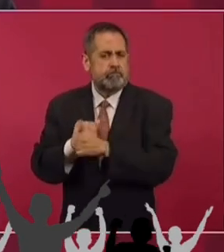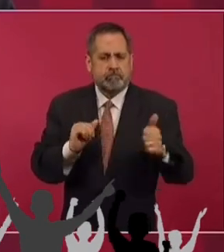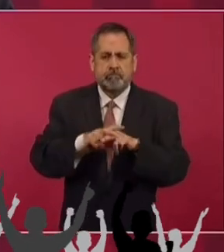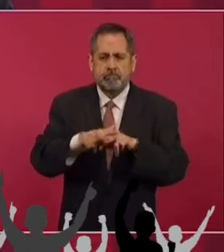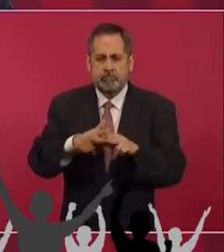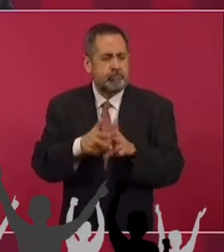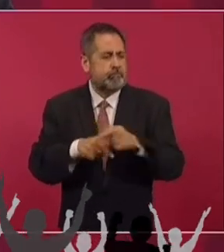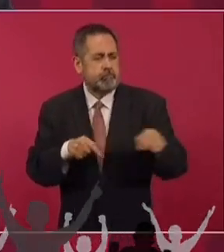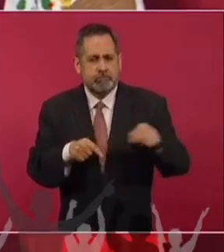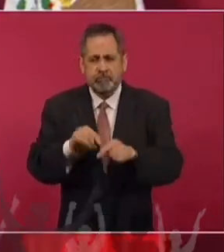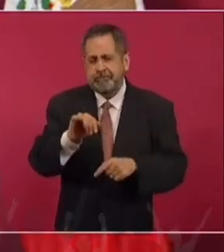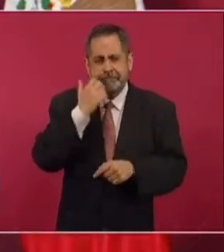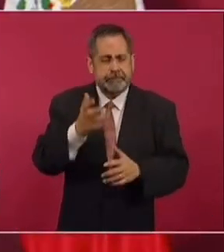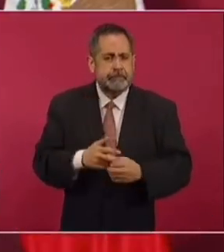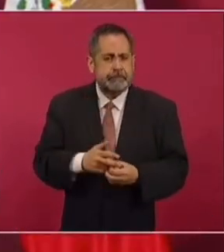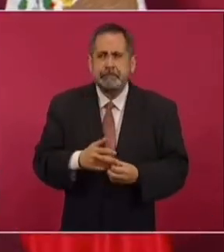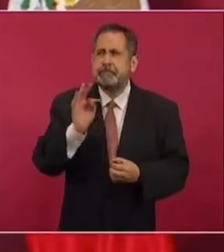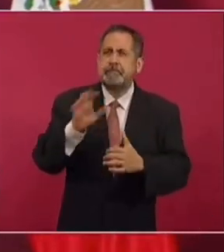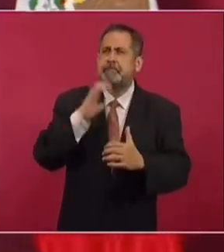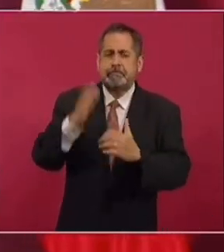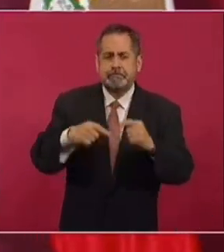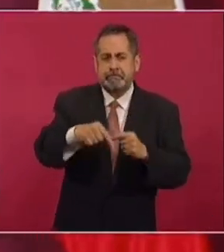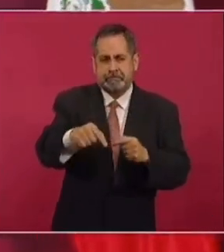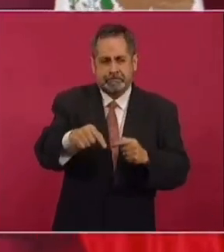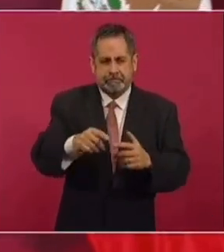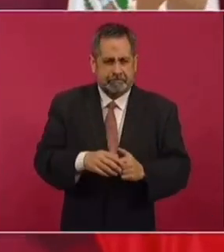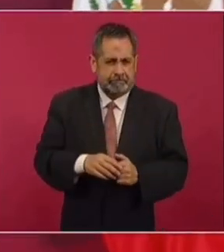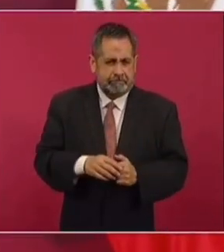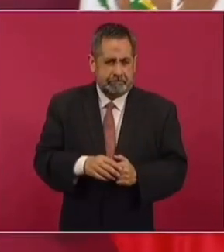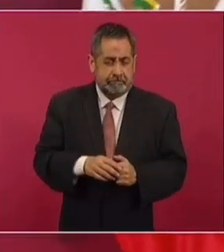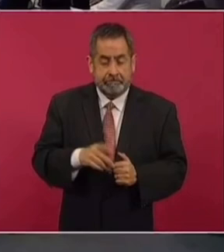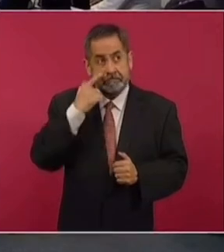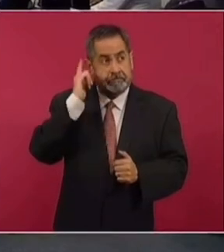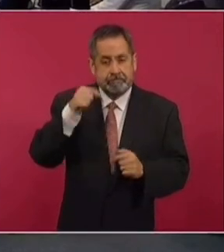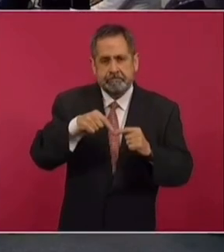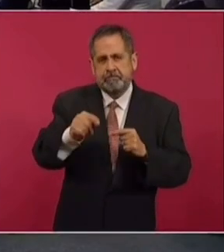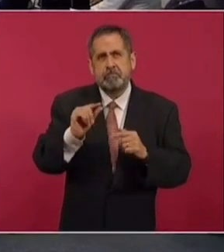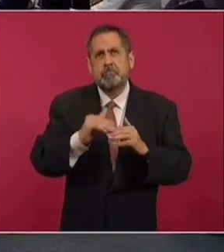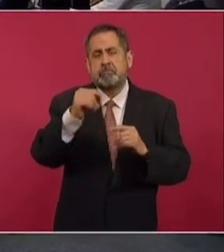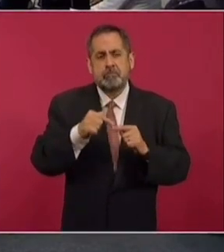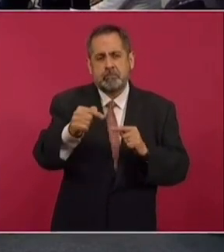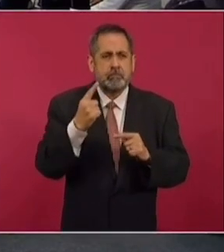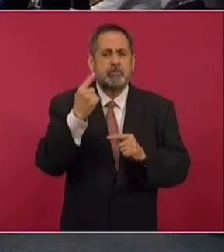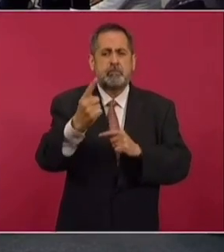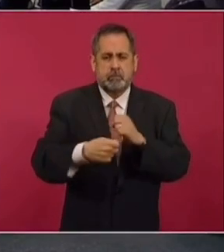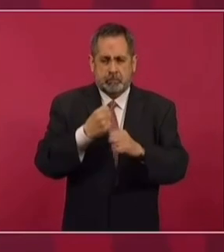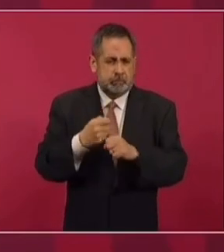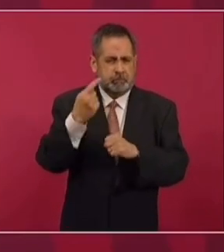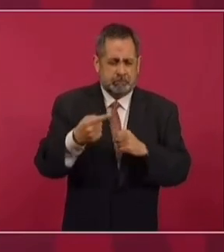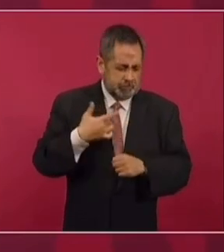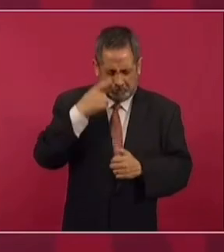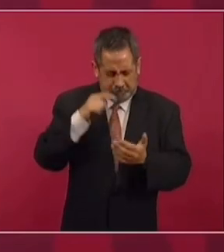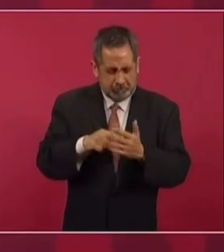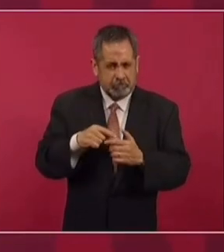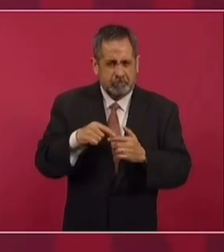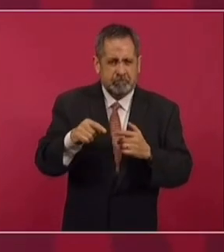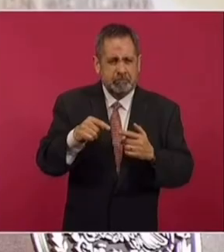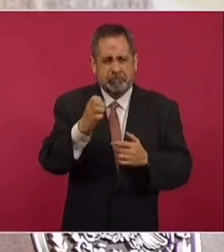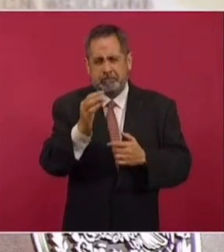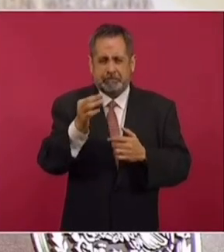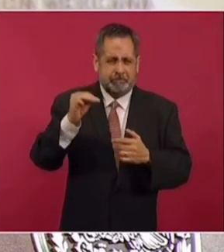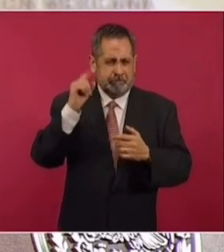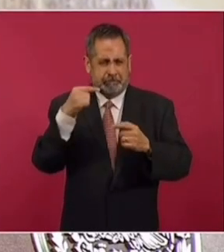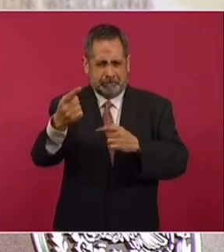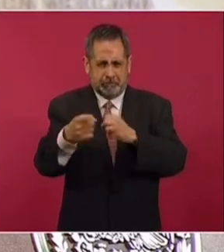el tren si terminamos el tren la va a llevar hasta el año próximo calculo que en el primer trimestre